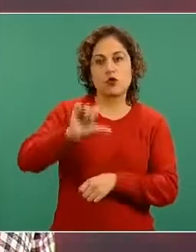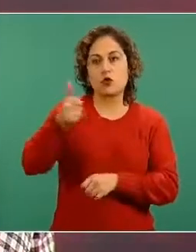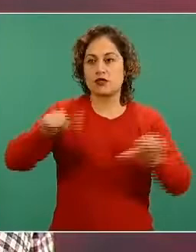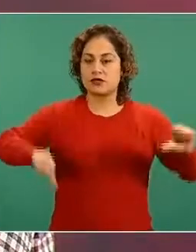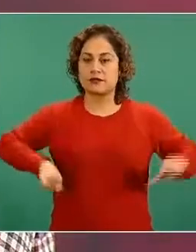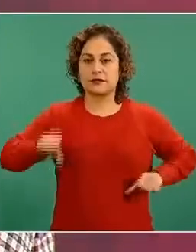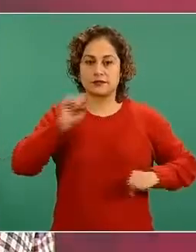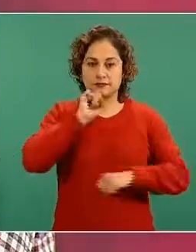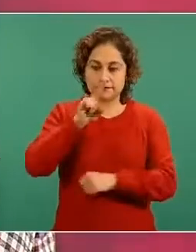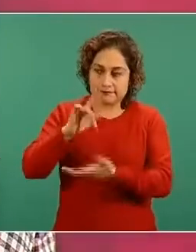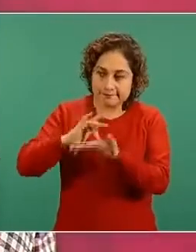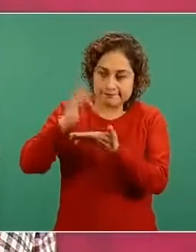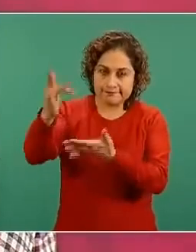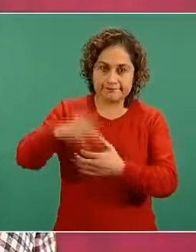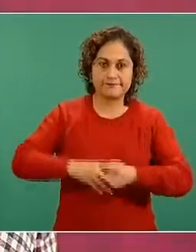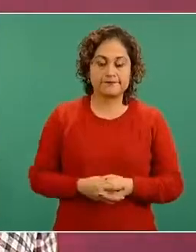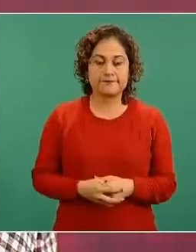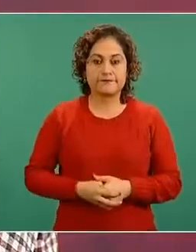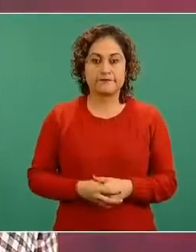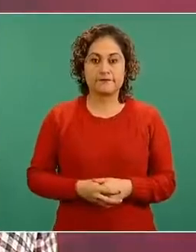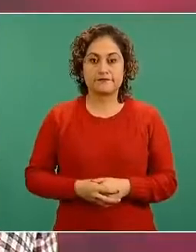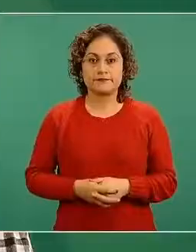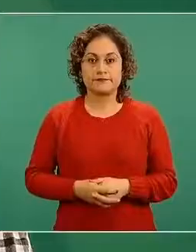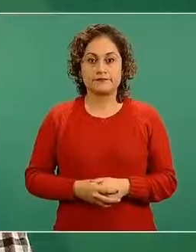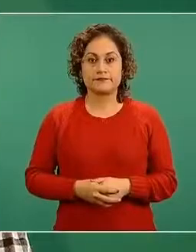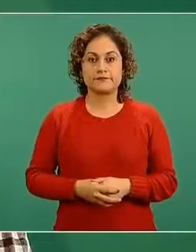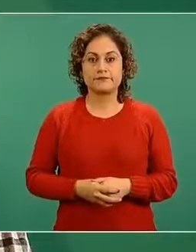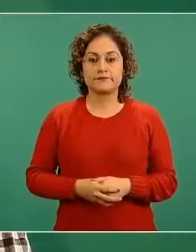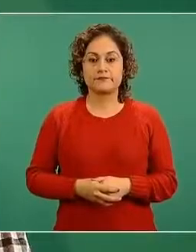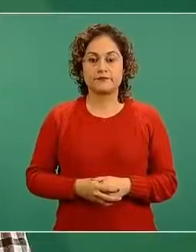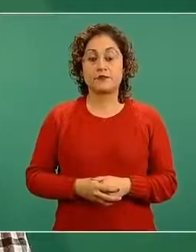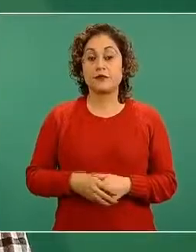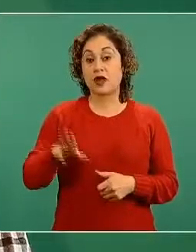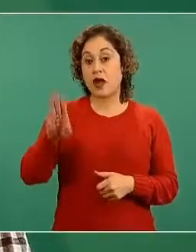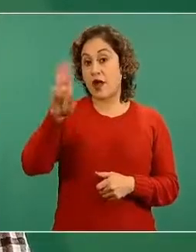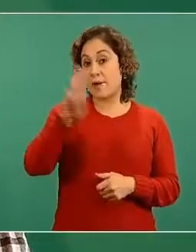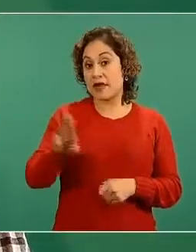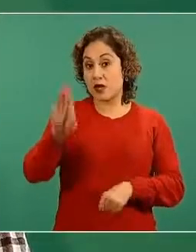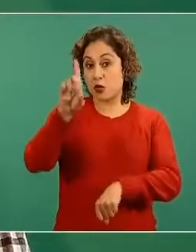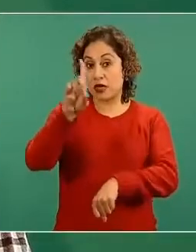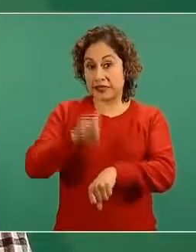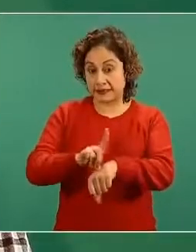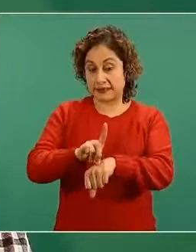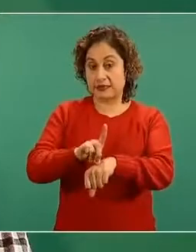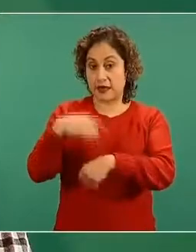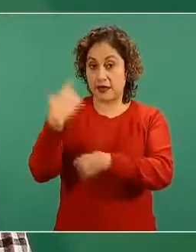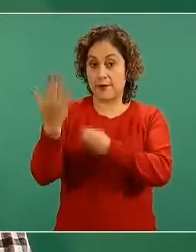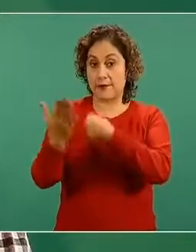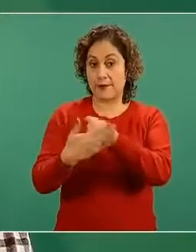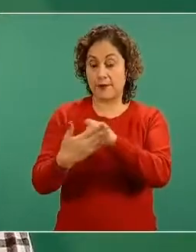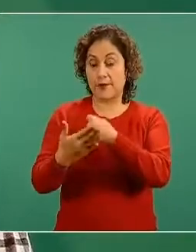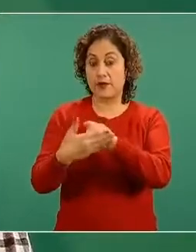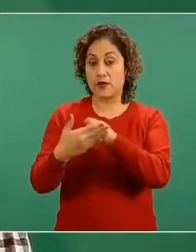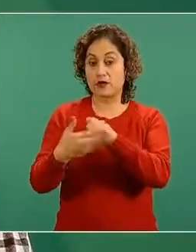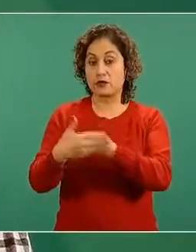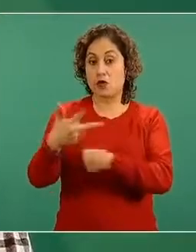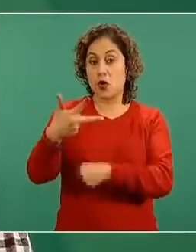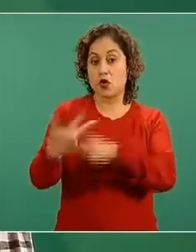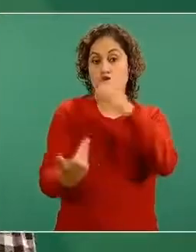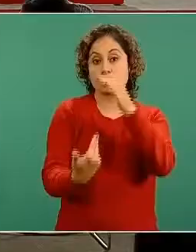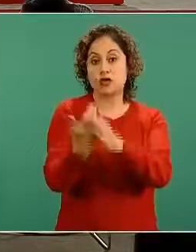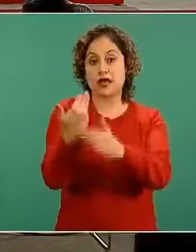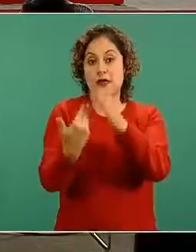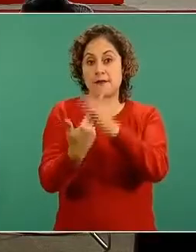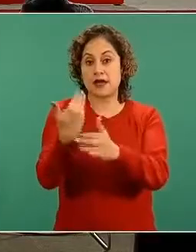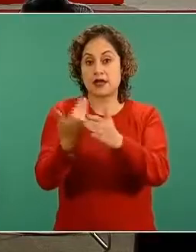actividades. Y a las 8 de la mañana del miércoles se estará iniciando el uso de estos